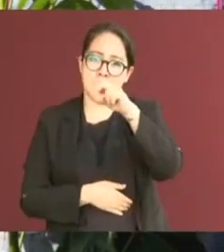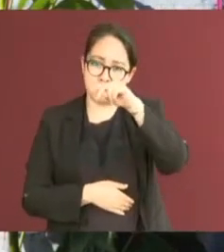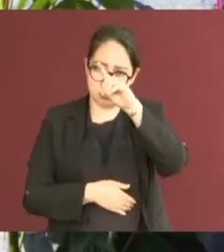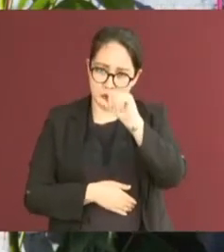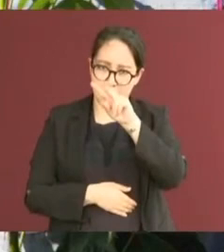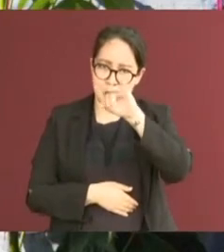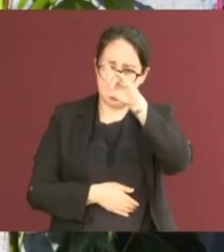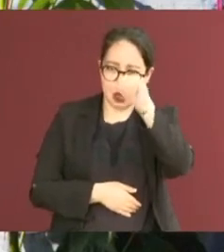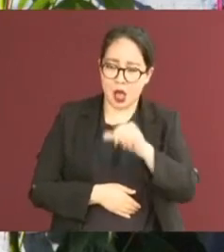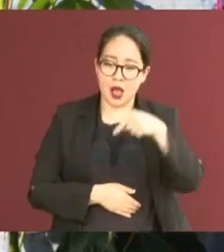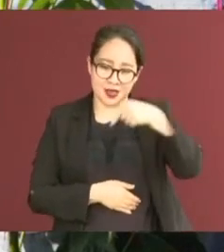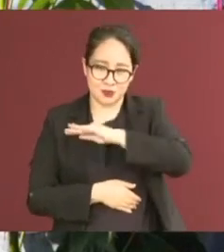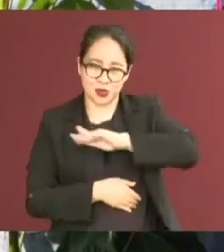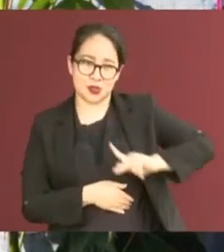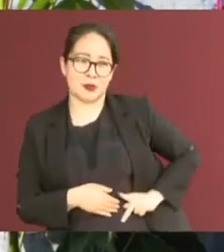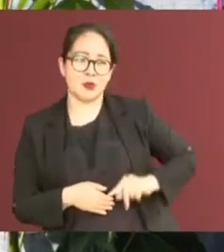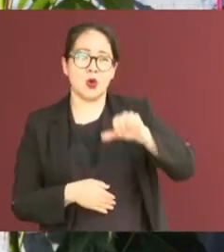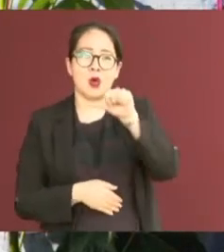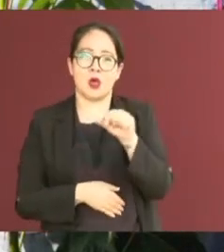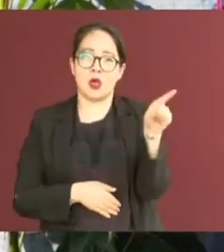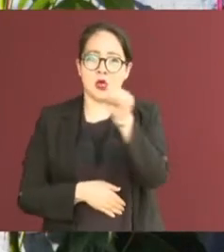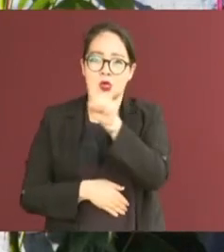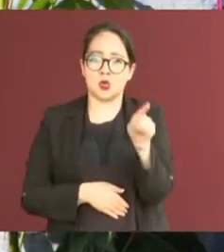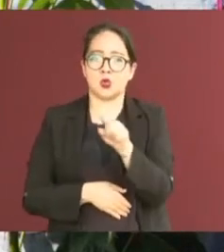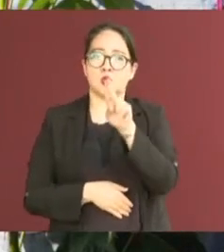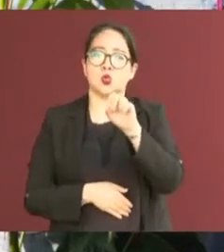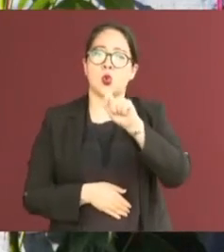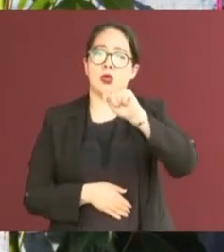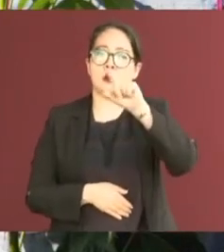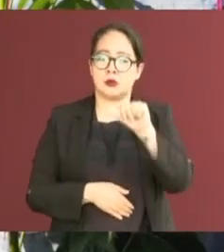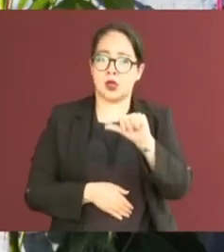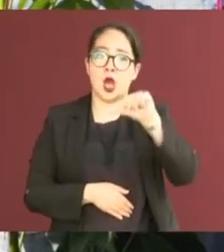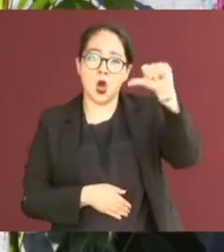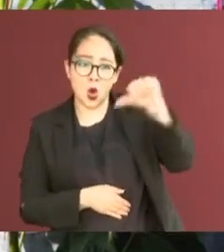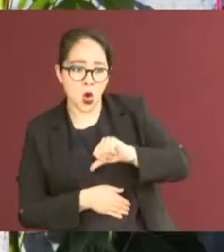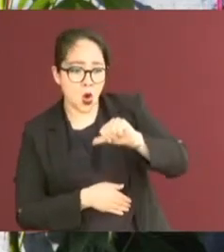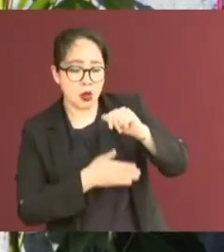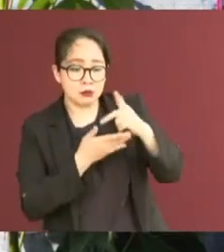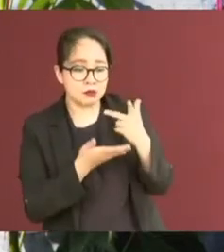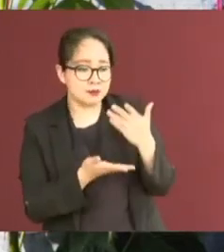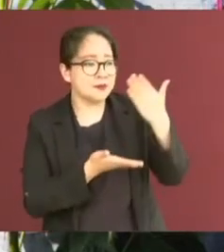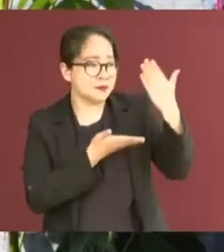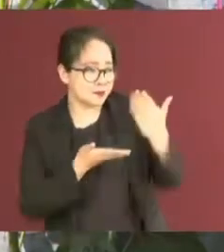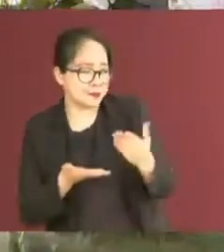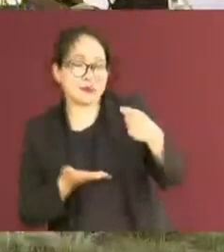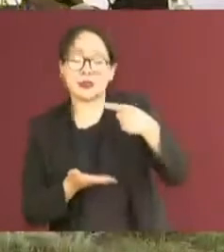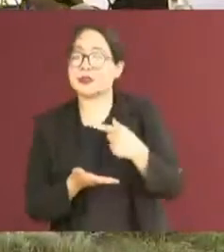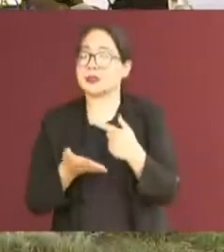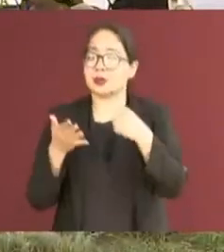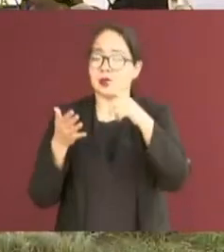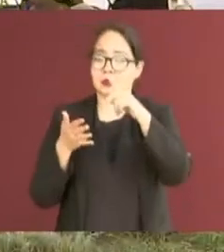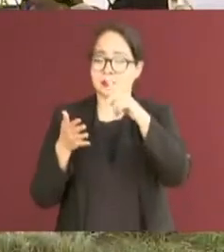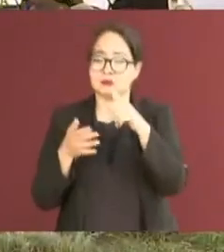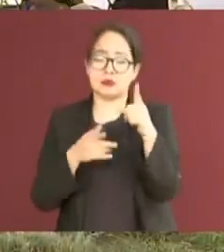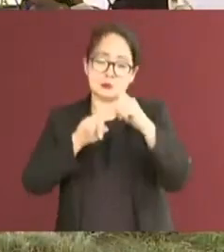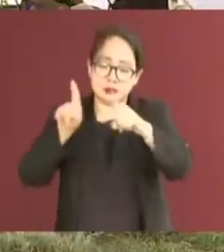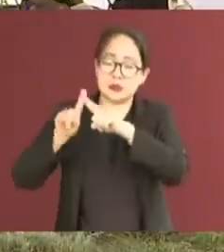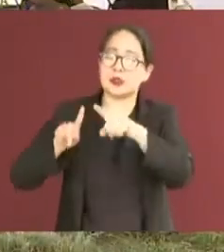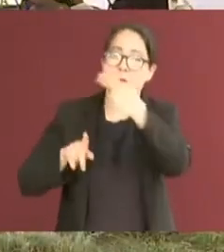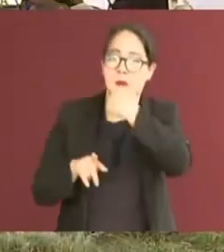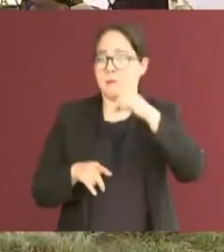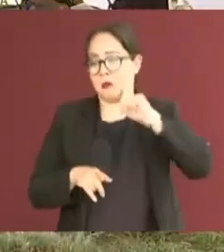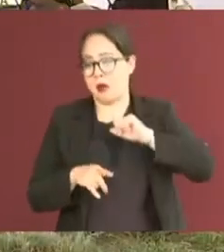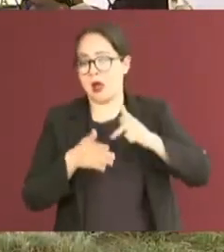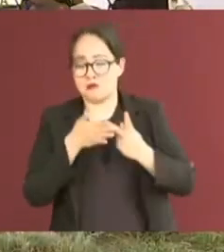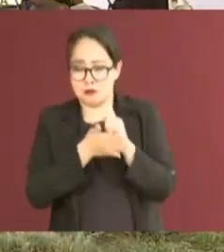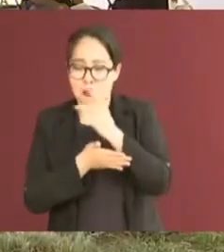en este municipio de José Azueta, que hoy nos recibe, contamos con 689 sembradoras y sembradores, destacando